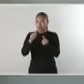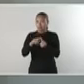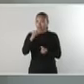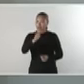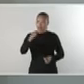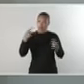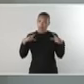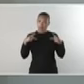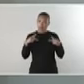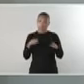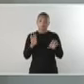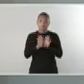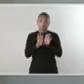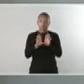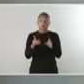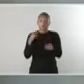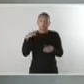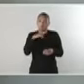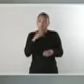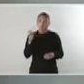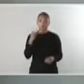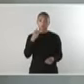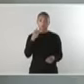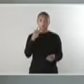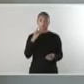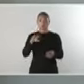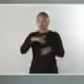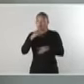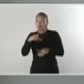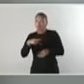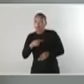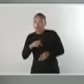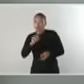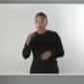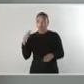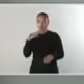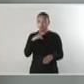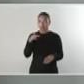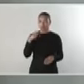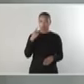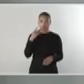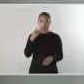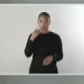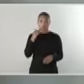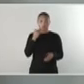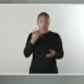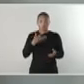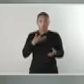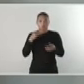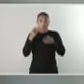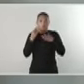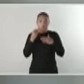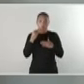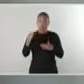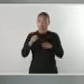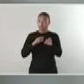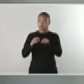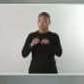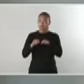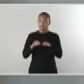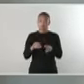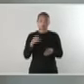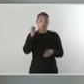mañana y los que no yo tengo una trayectoria limpia que me permite hablarles de frente soy un hombre de trabajo